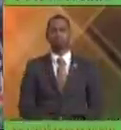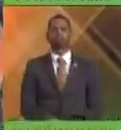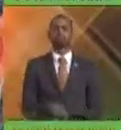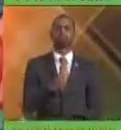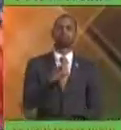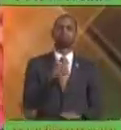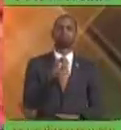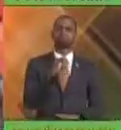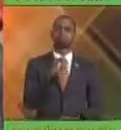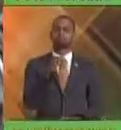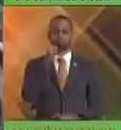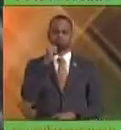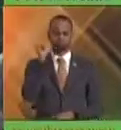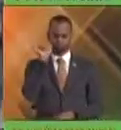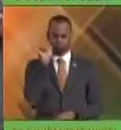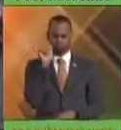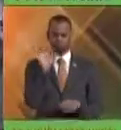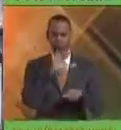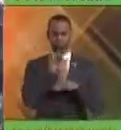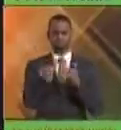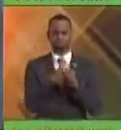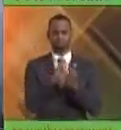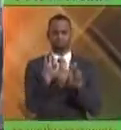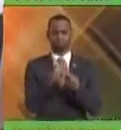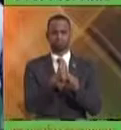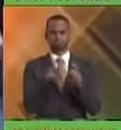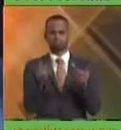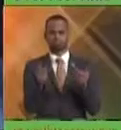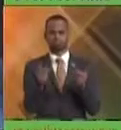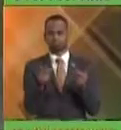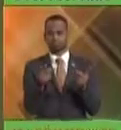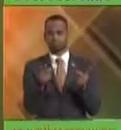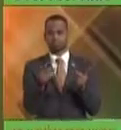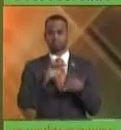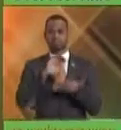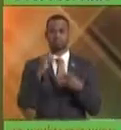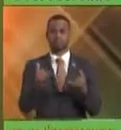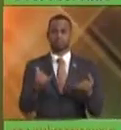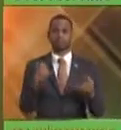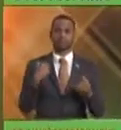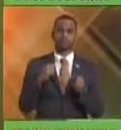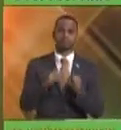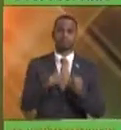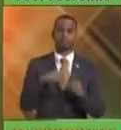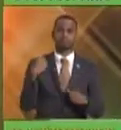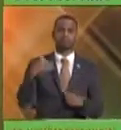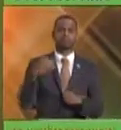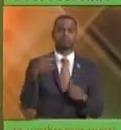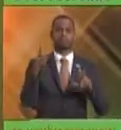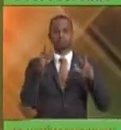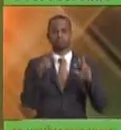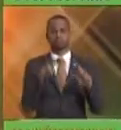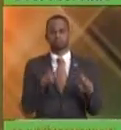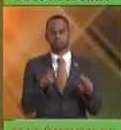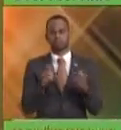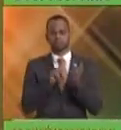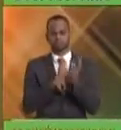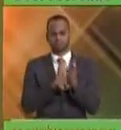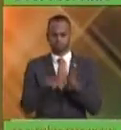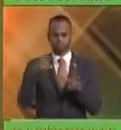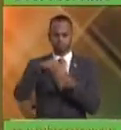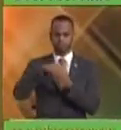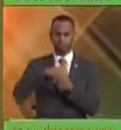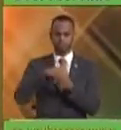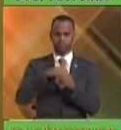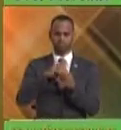y todos los periódicos todos los medios y hoy han continuado desde luego analizando las cifras del banco